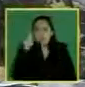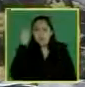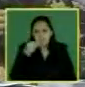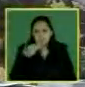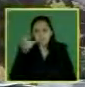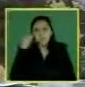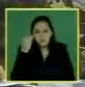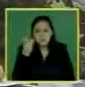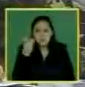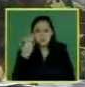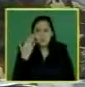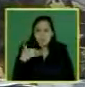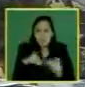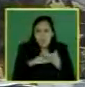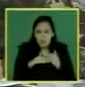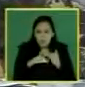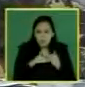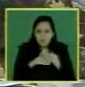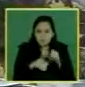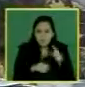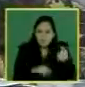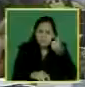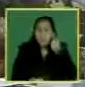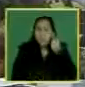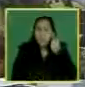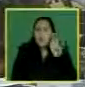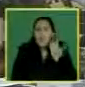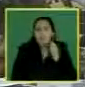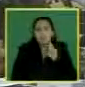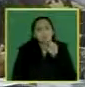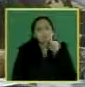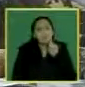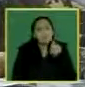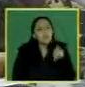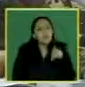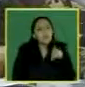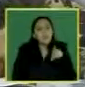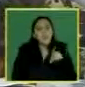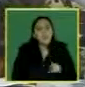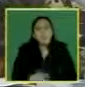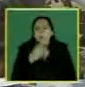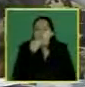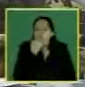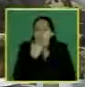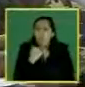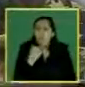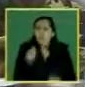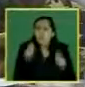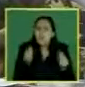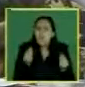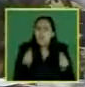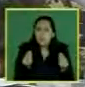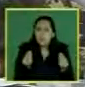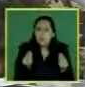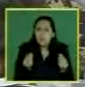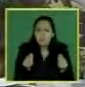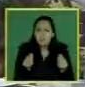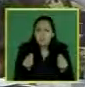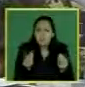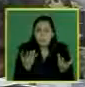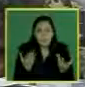pensamiento, igual que este correo del señor Urosa. Ella dice, cuando yo le digo la opción por los pobres, ¿no? Le empiezo a Sentimiento de la plantear, iglesia, digo, claro.